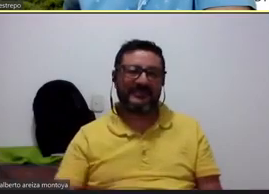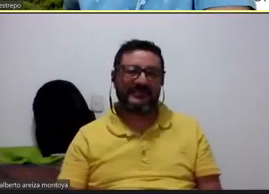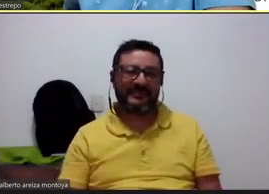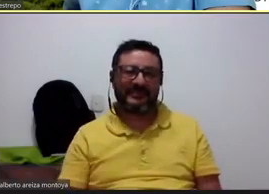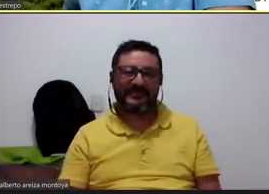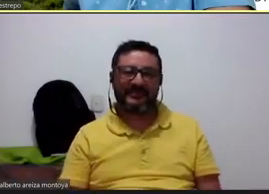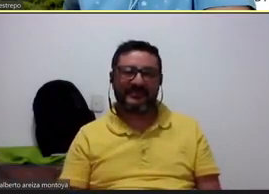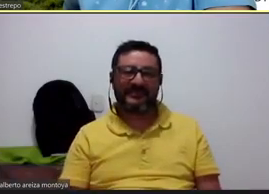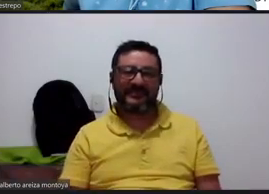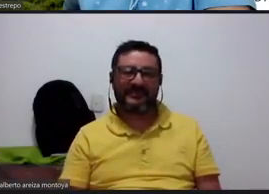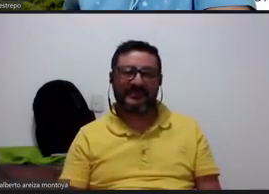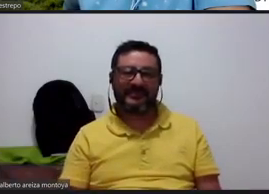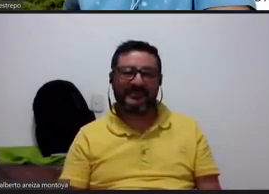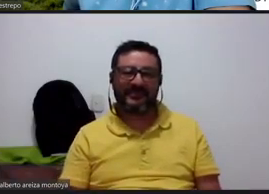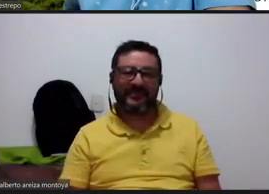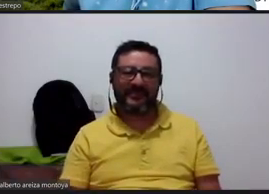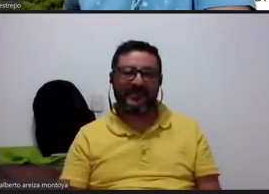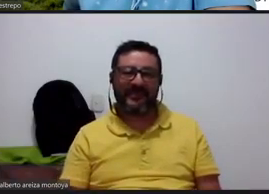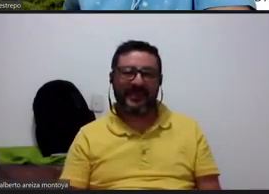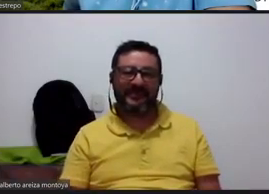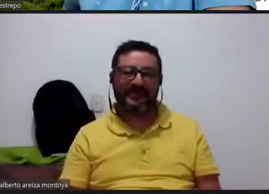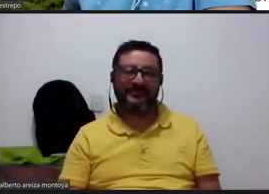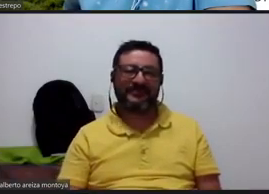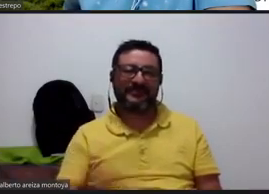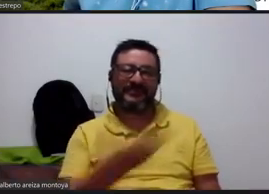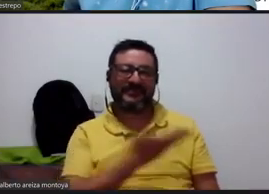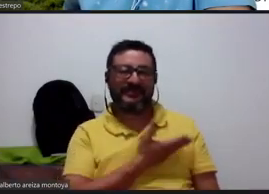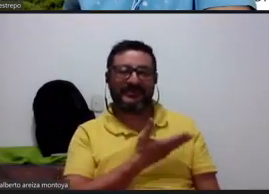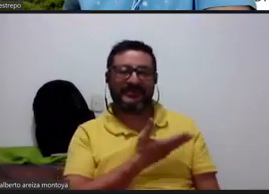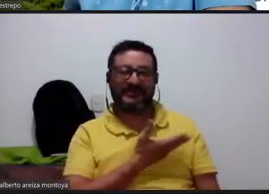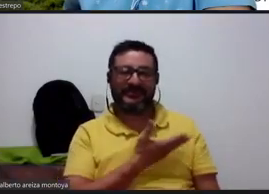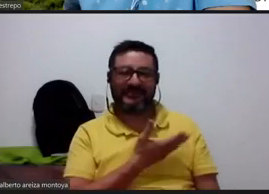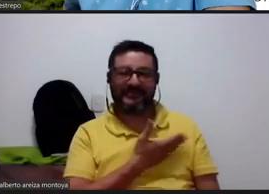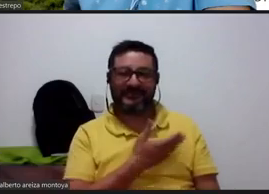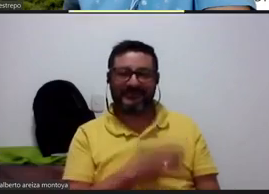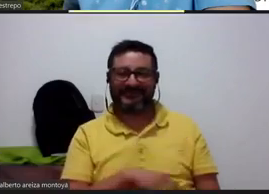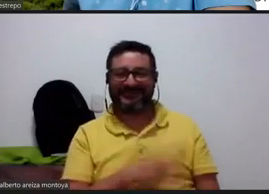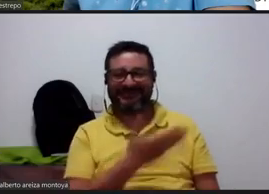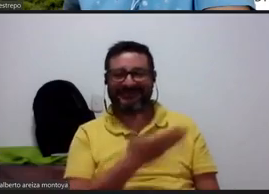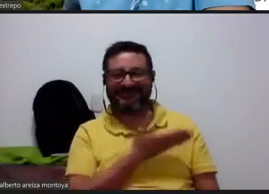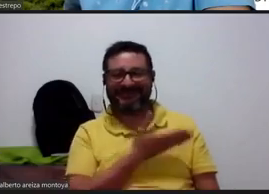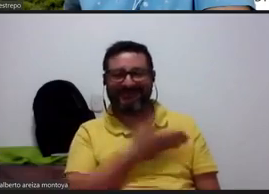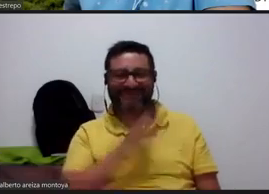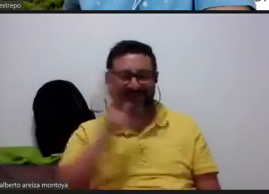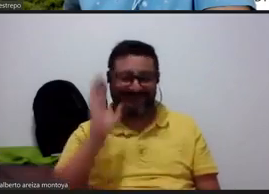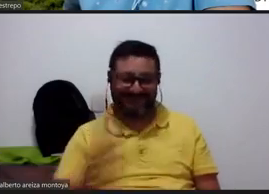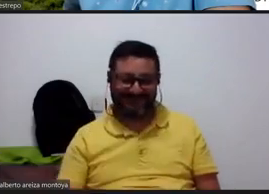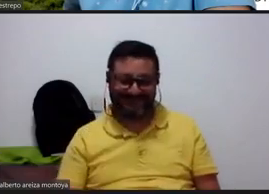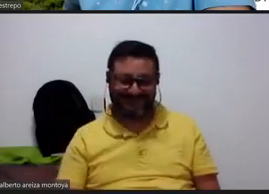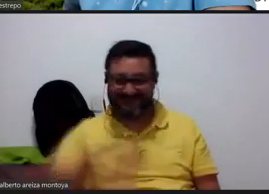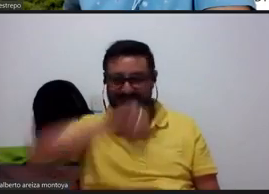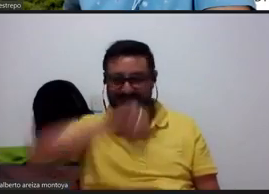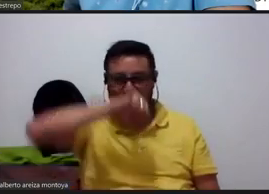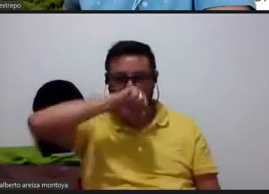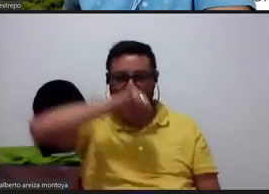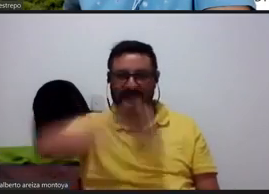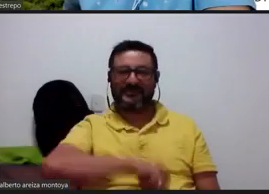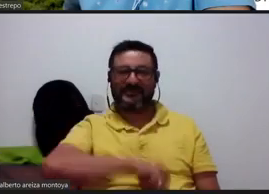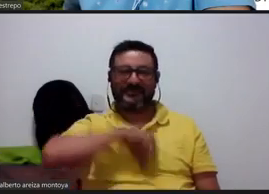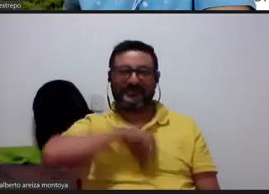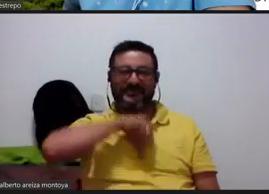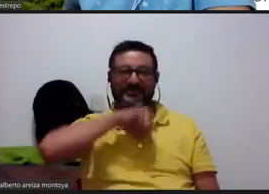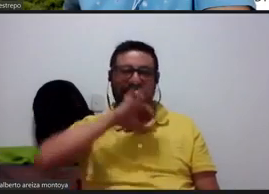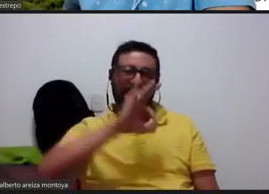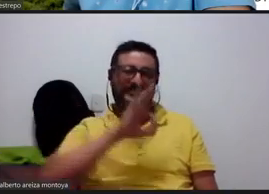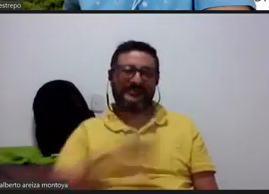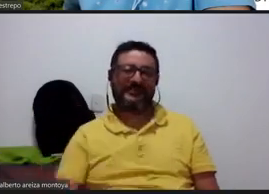la mamá. Sí, hombre, mi mamá. No, es que mi mamá es mi mamá. Pues yo, la verdad, me siento muy orgulloso de mi familia porque cada uno ha cumplido como muy